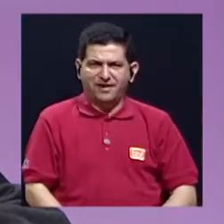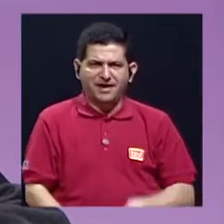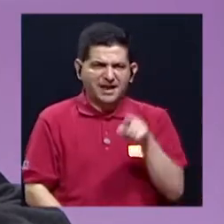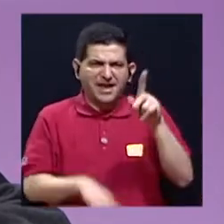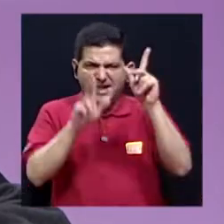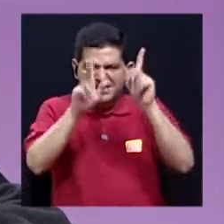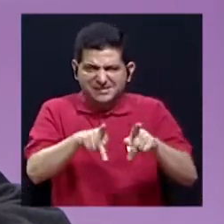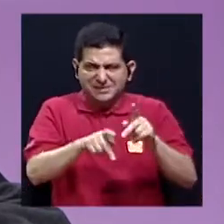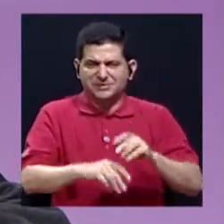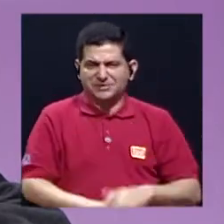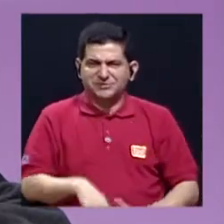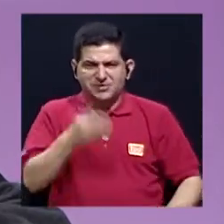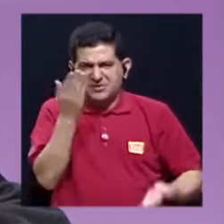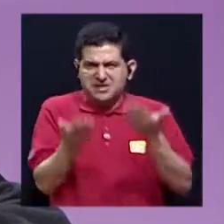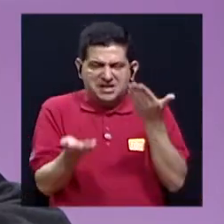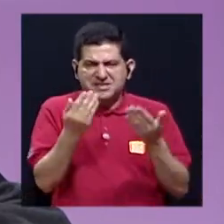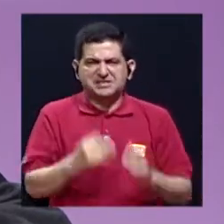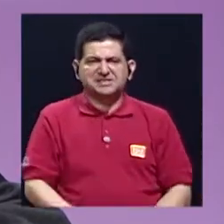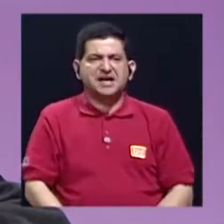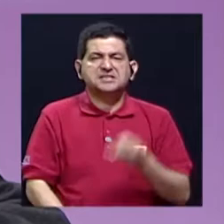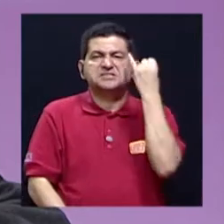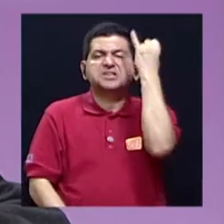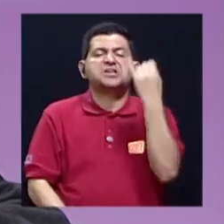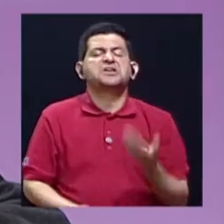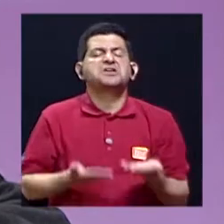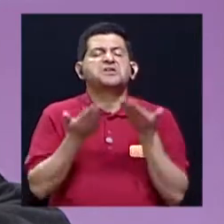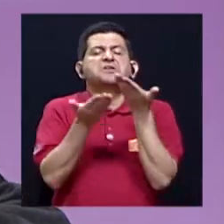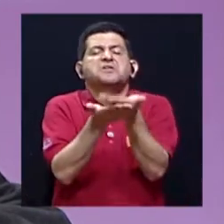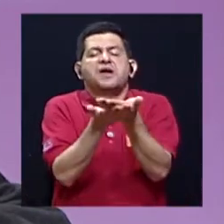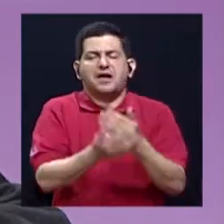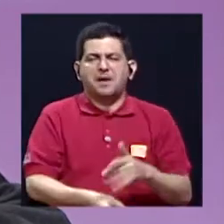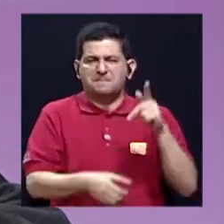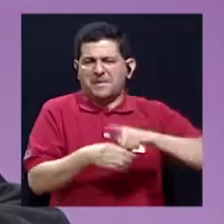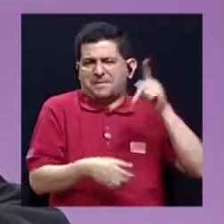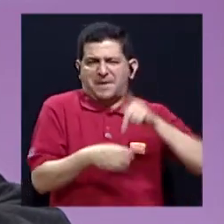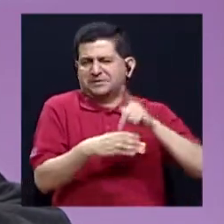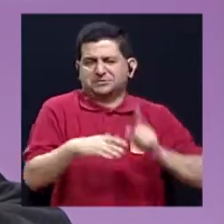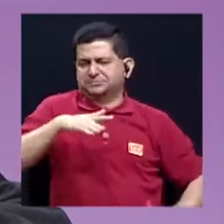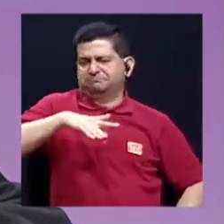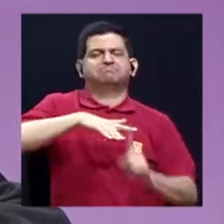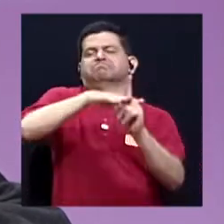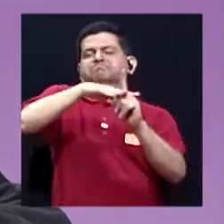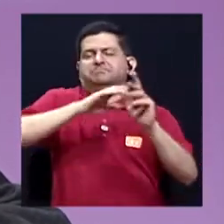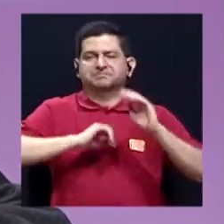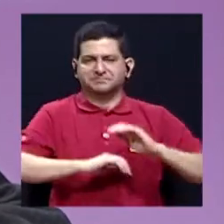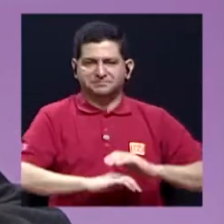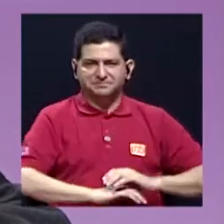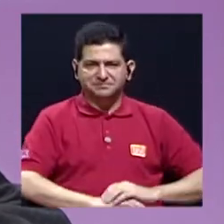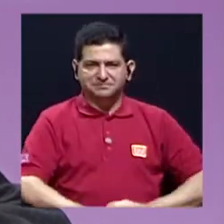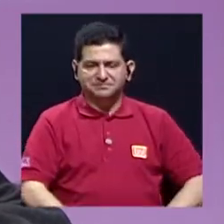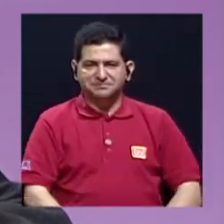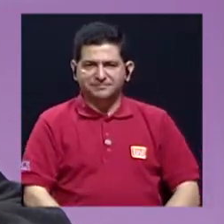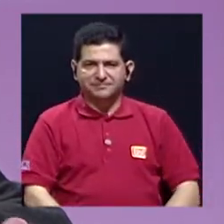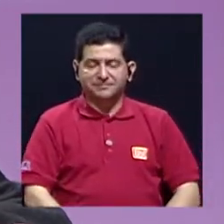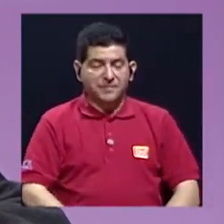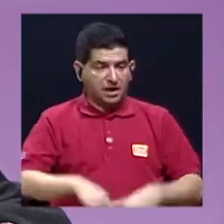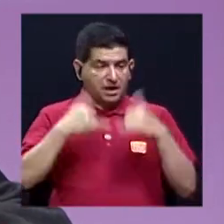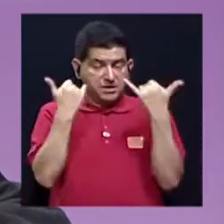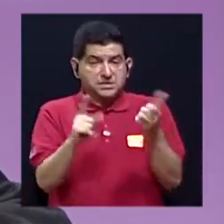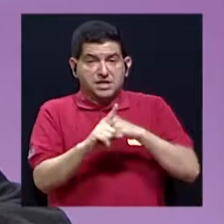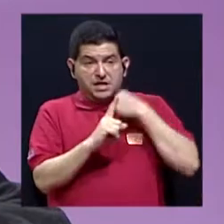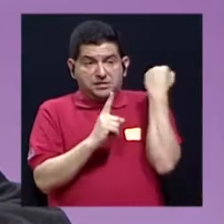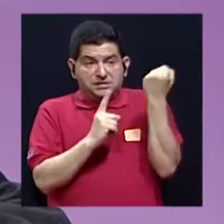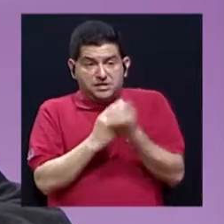esa persona, ¿verdad?, quien está dando la idea, quien tiene el protagonismo, ¿verdad? Entonces, ya